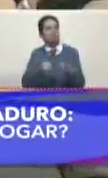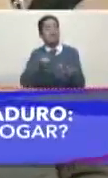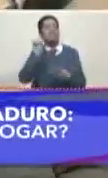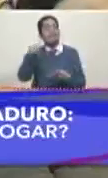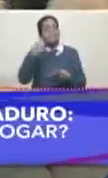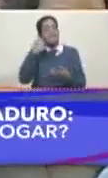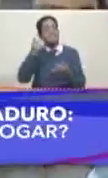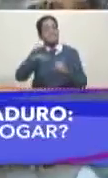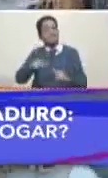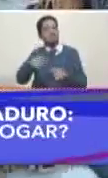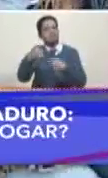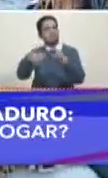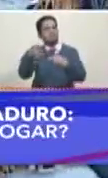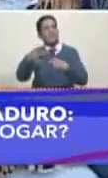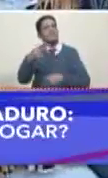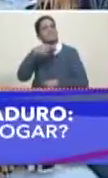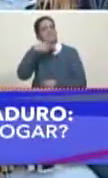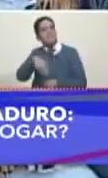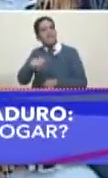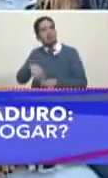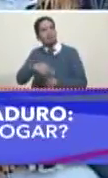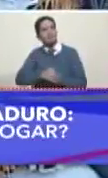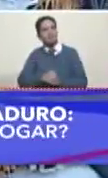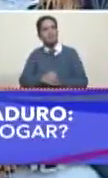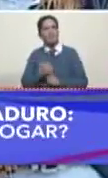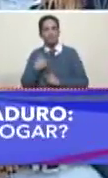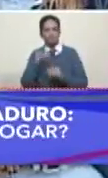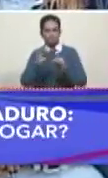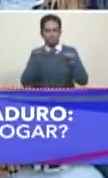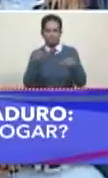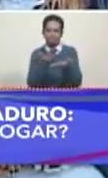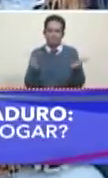nuestras nietas. Yo llamo a todos los venezolanos de bien,